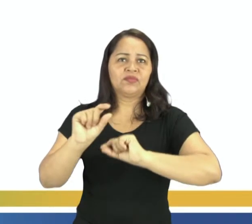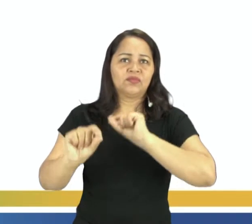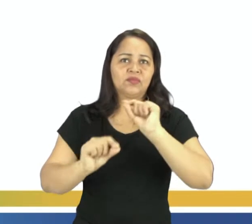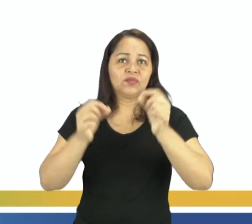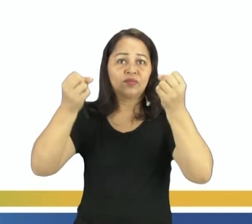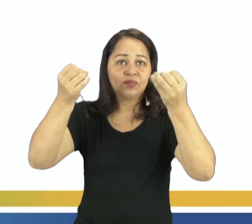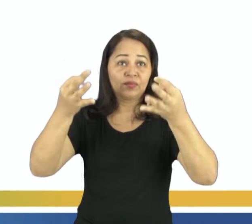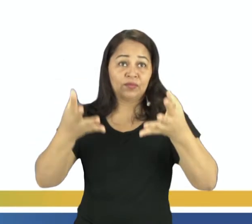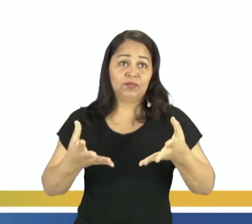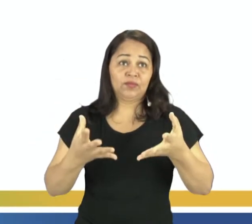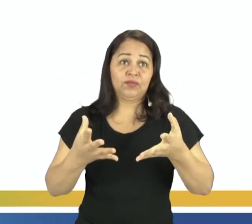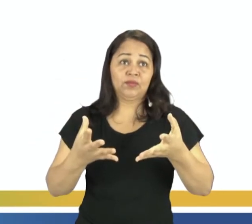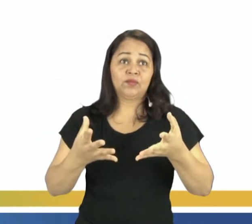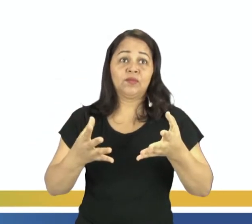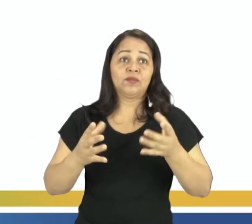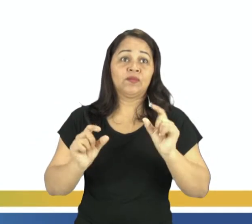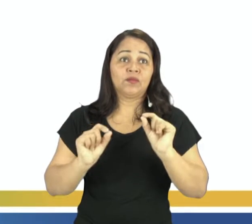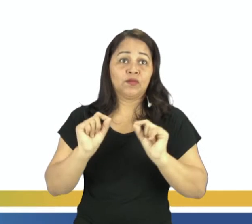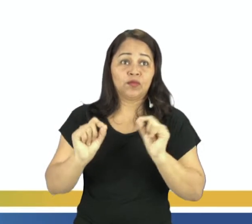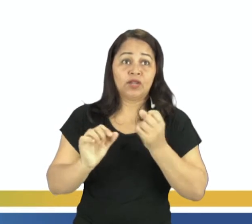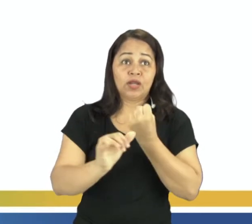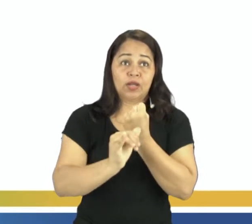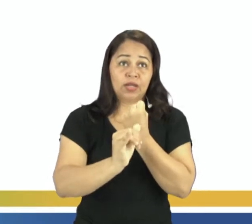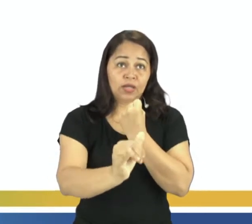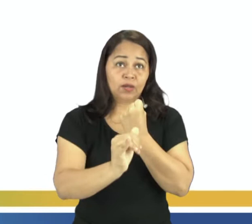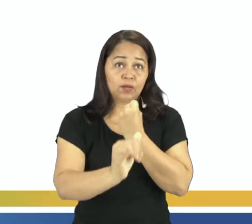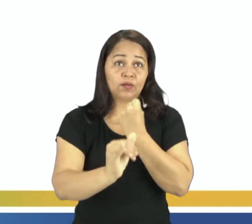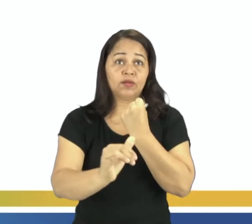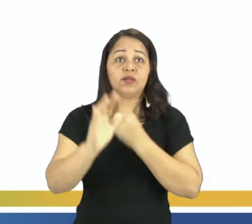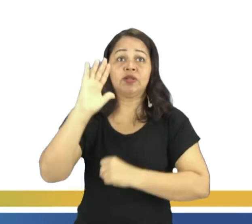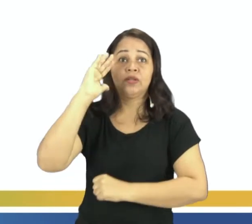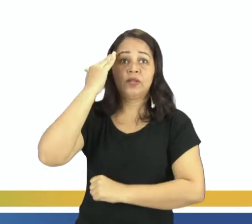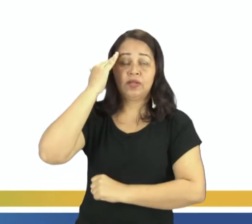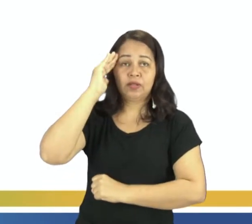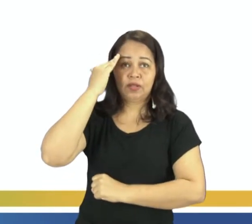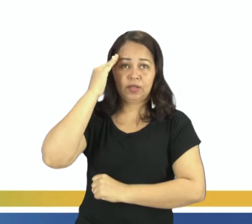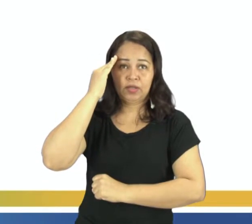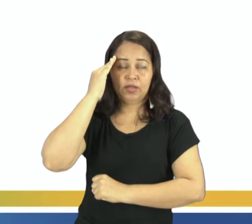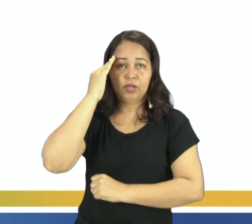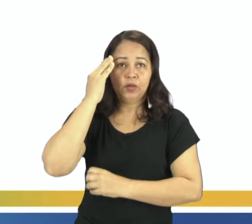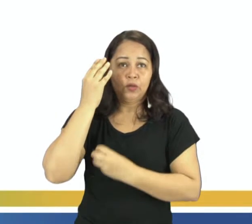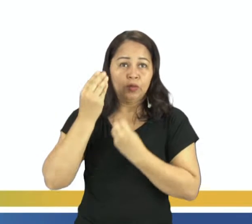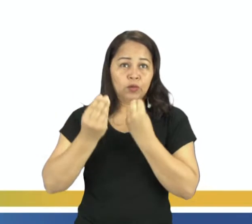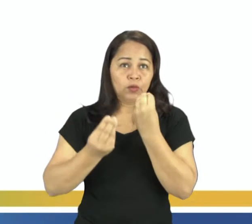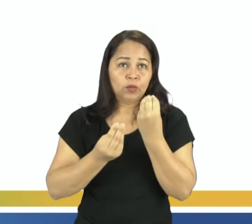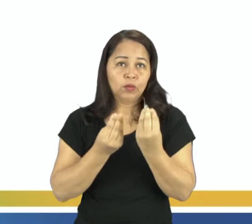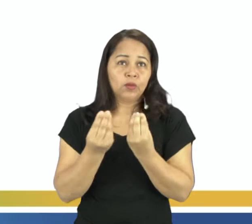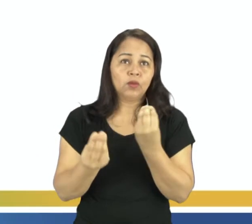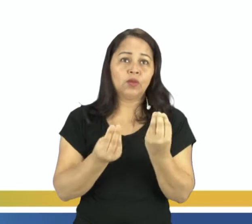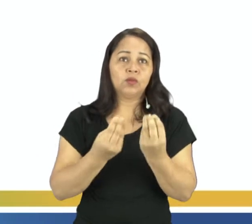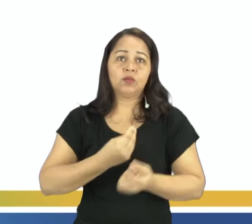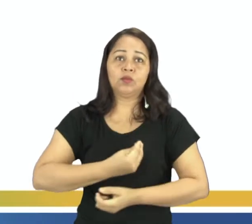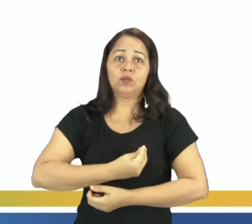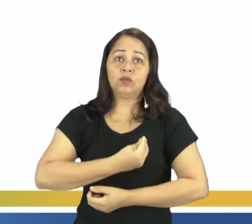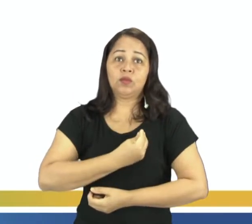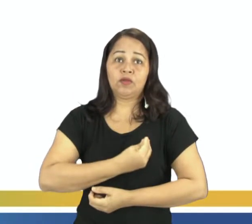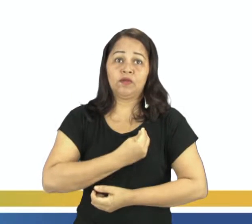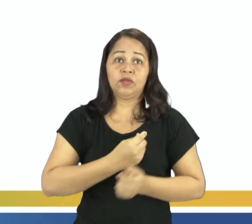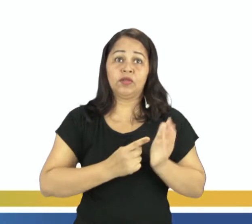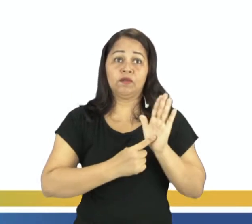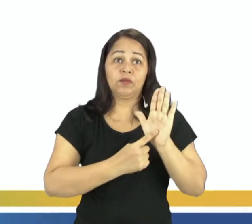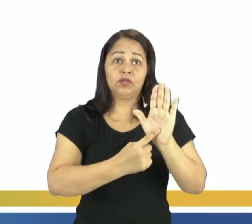definitiva, la crónica puede entenderse como un retrato